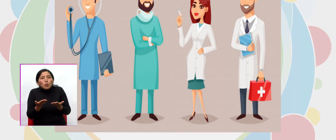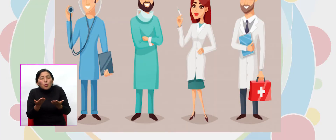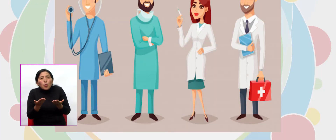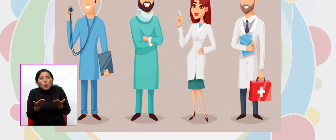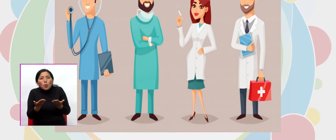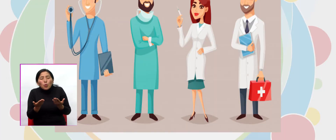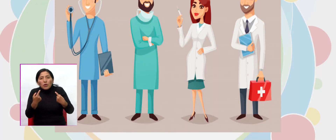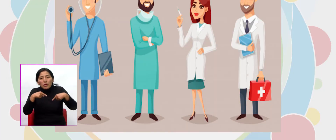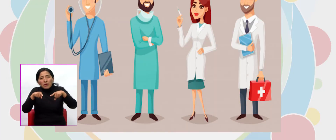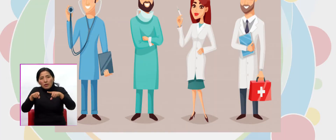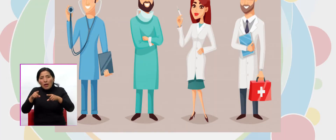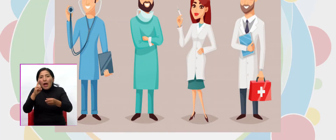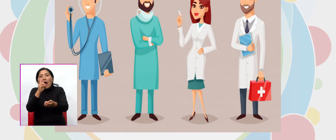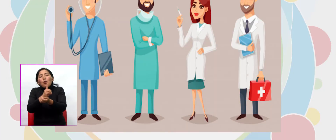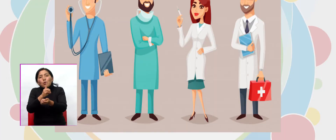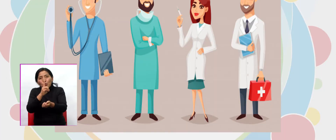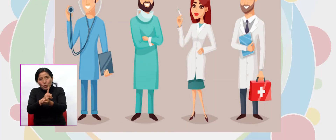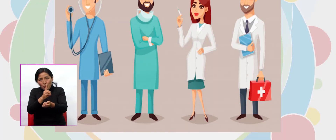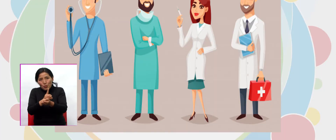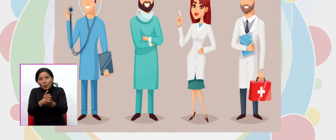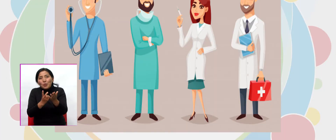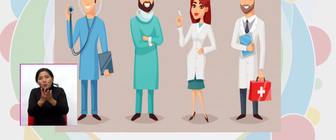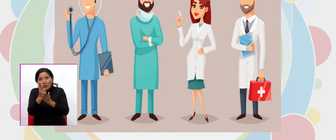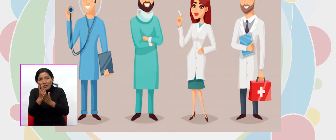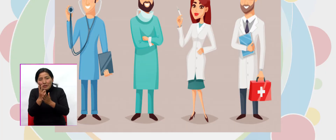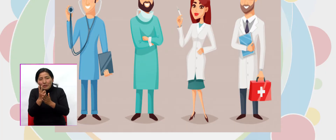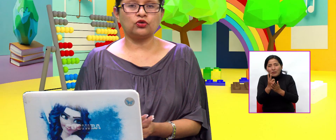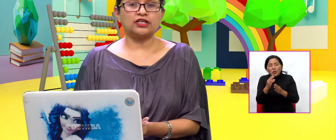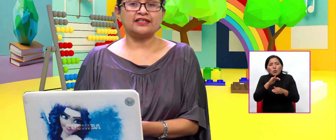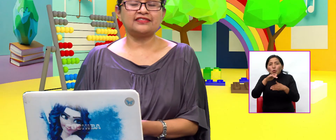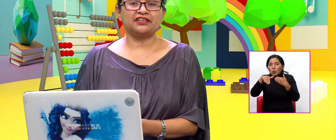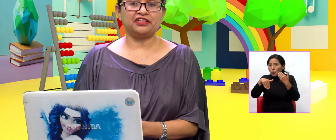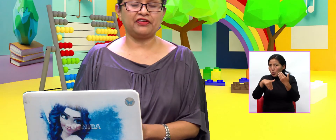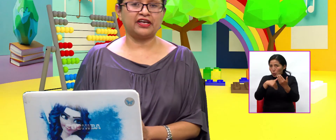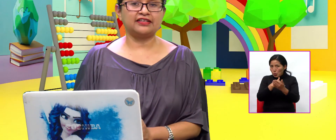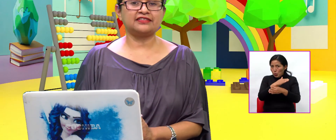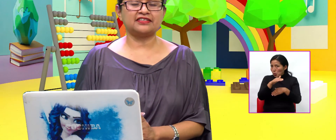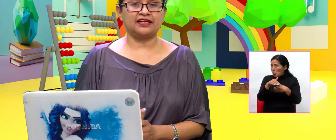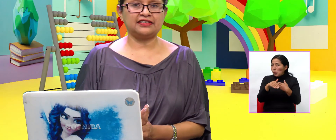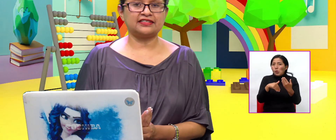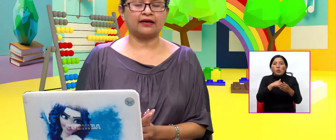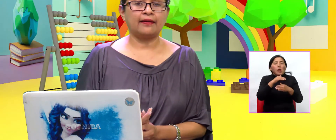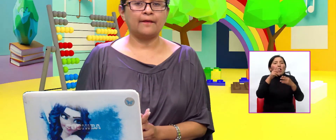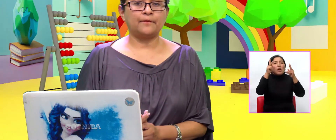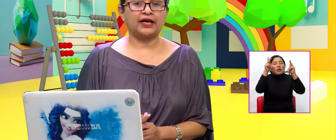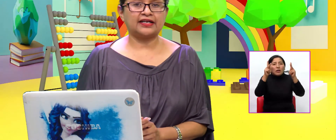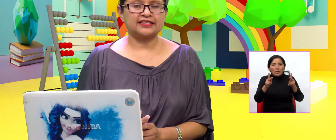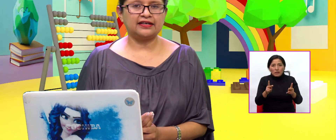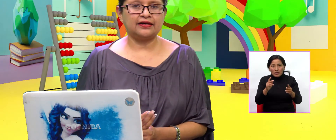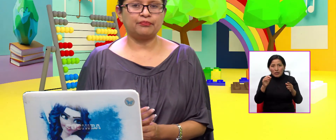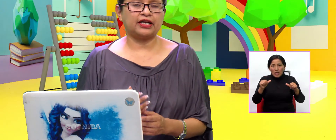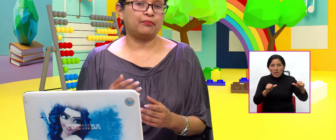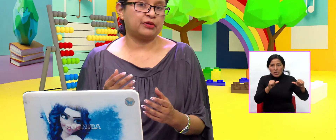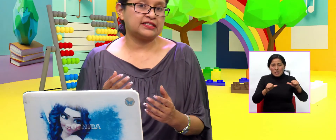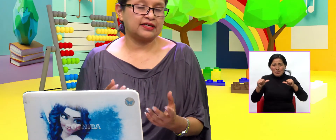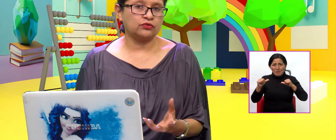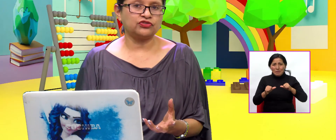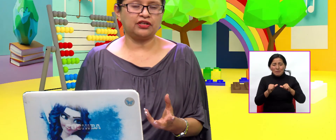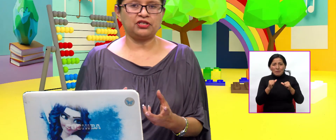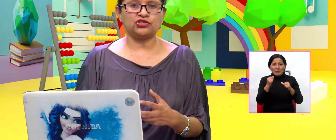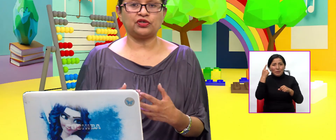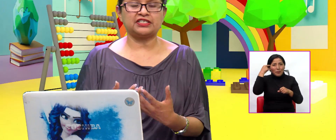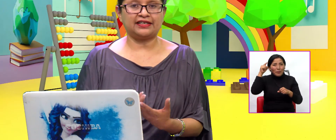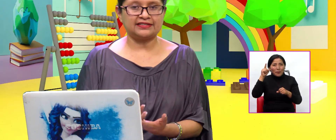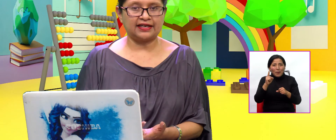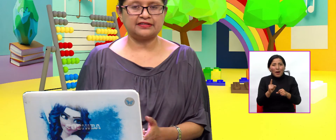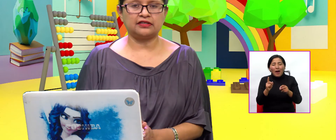un médico ¿Cierto? Todas Todas las actividades que realizan Para prestar un